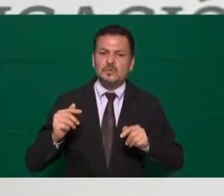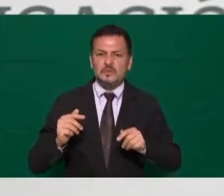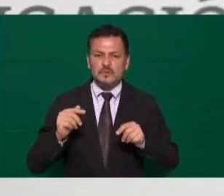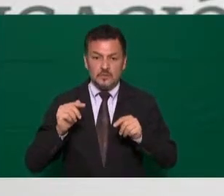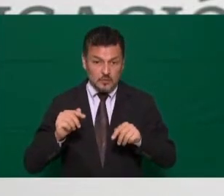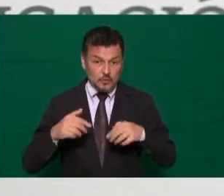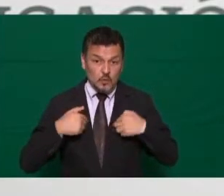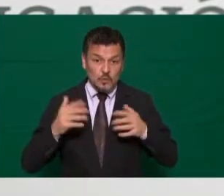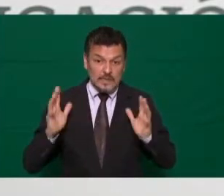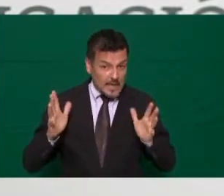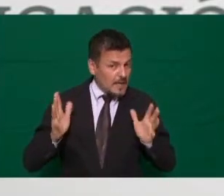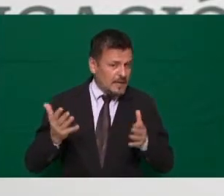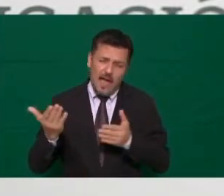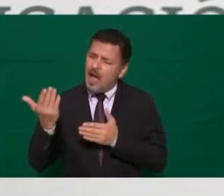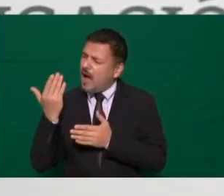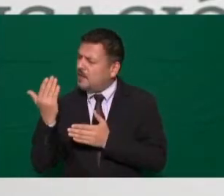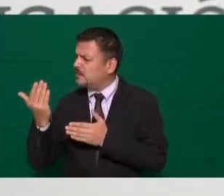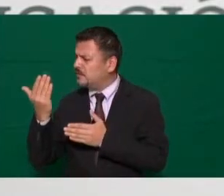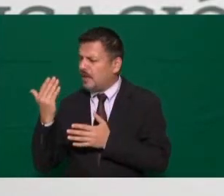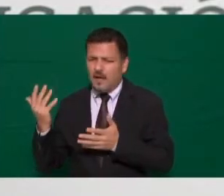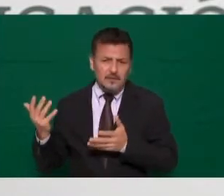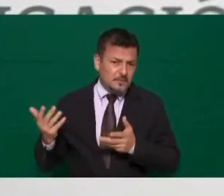lo he dicho muchas veces, no se da